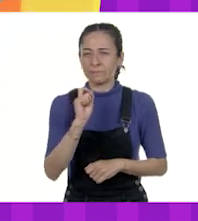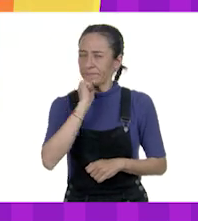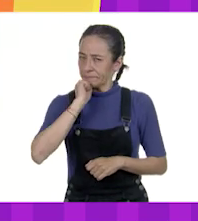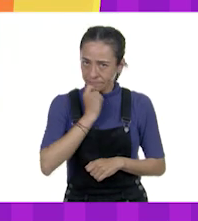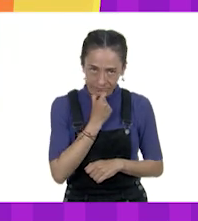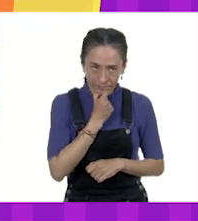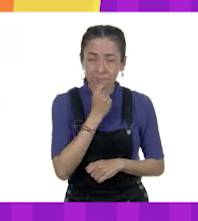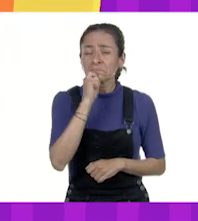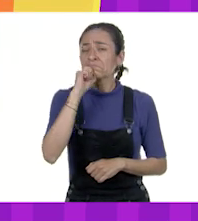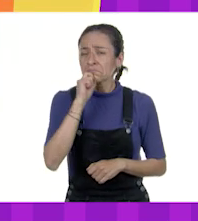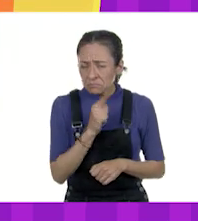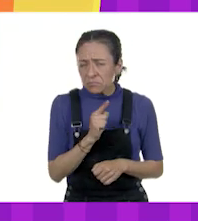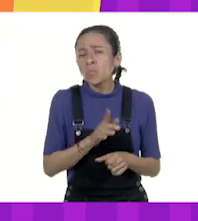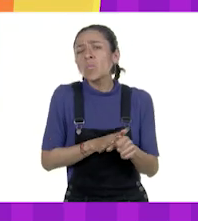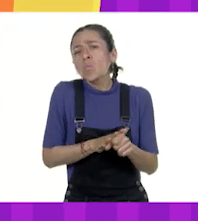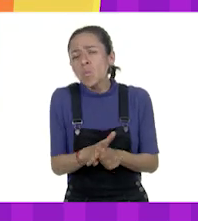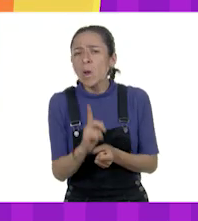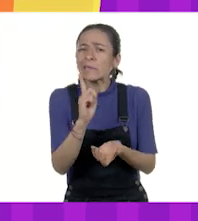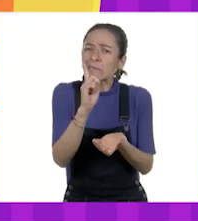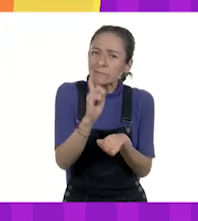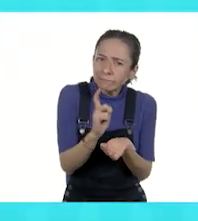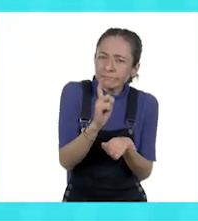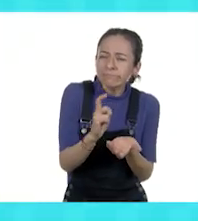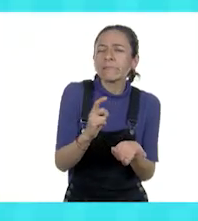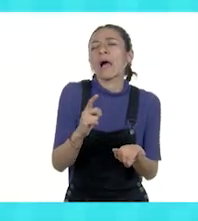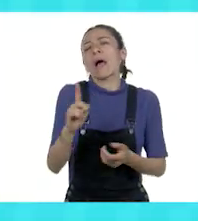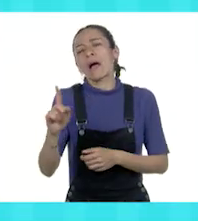aplica desinfectante a base de agua y alcohol.